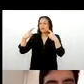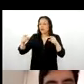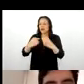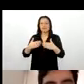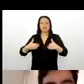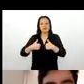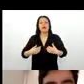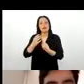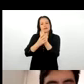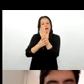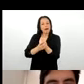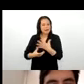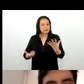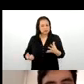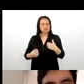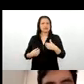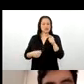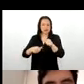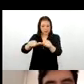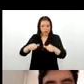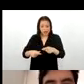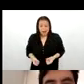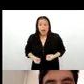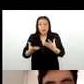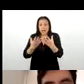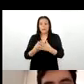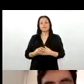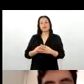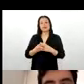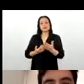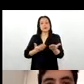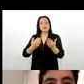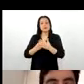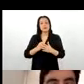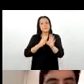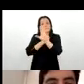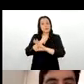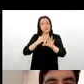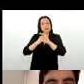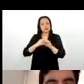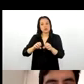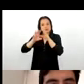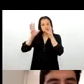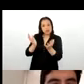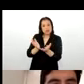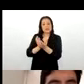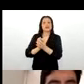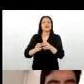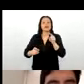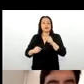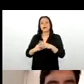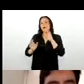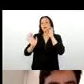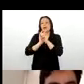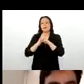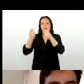las áreas. Ellos brindan servicios ecosistémicos, estos servicios ecosistémicos son como el turismo, por ejemplo, el